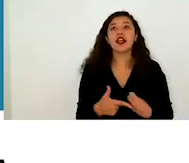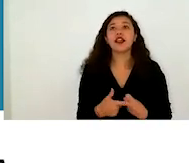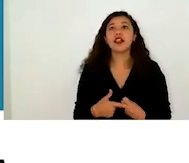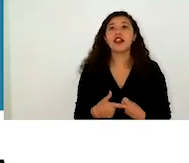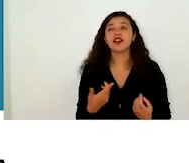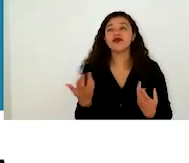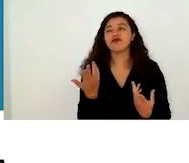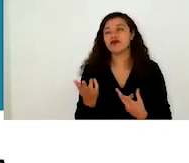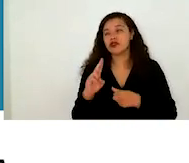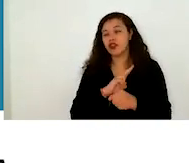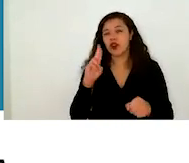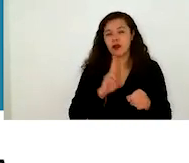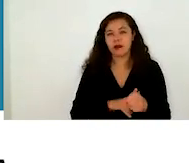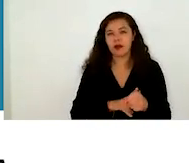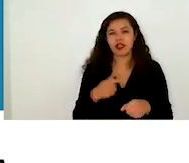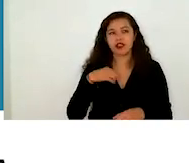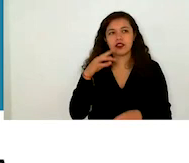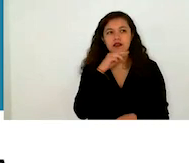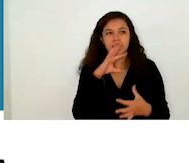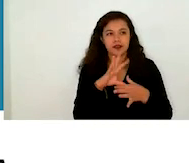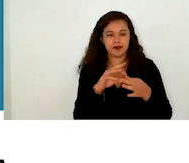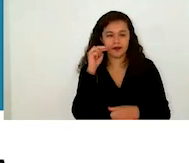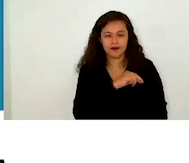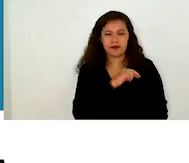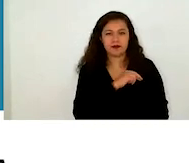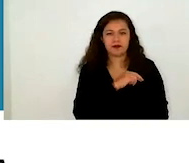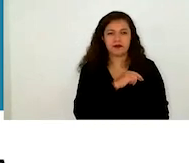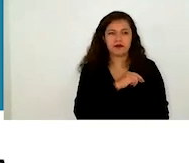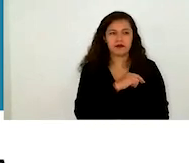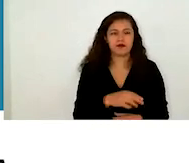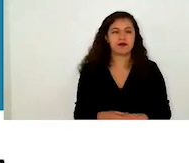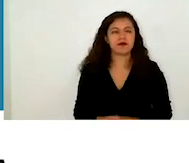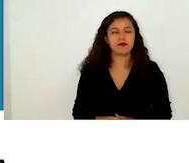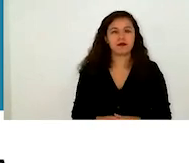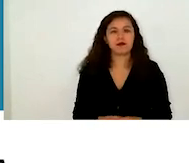normal y le explico rápidamente por qué porque eso lo hemos aprendido